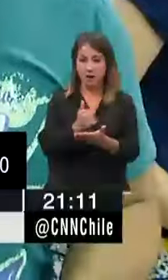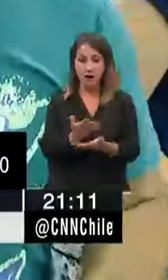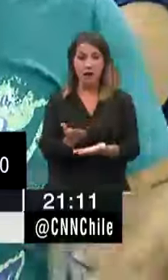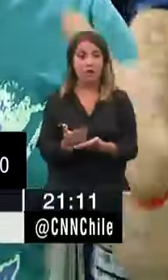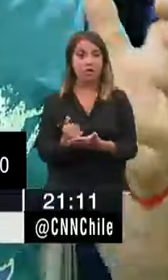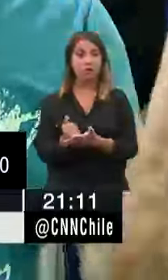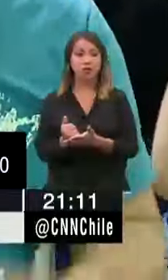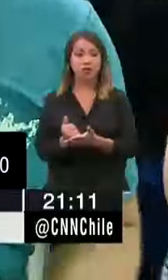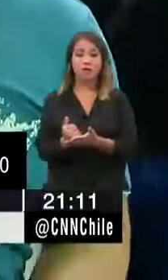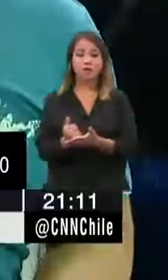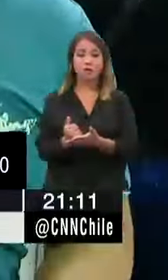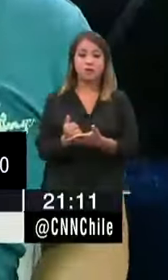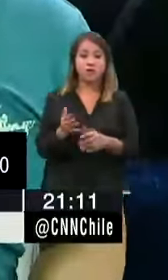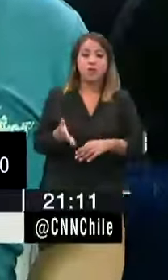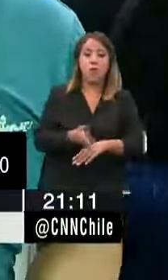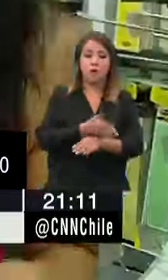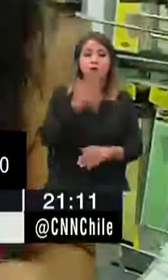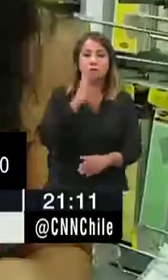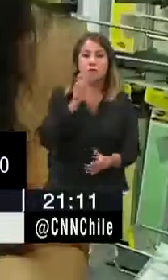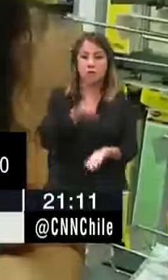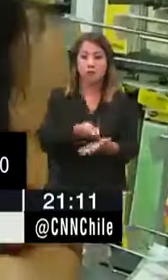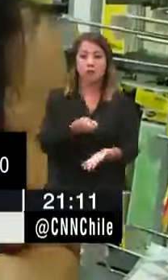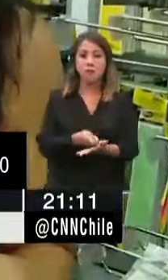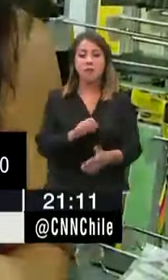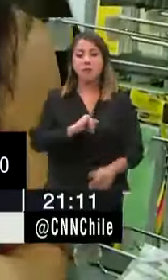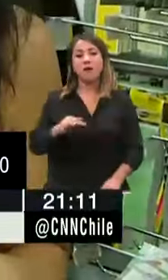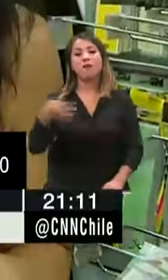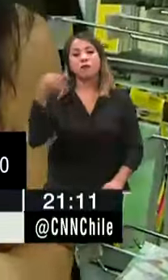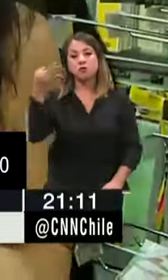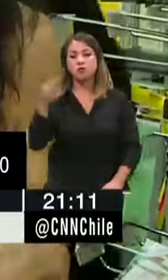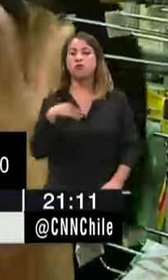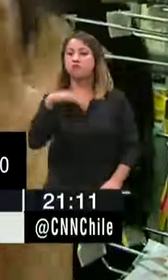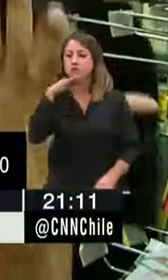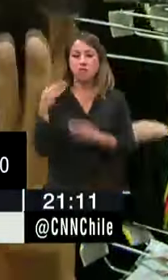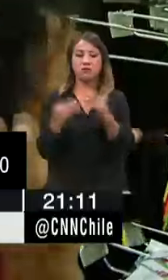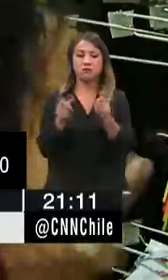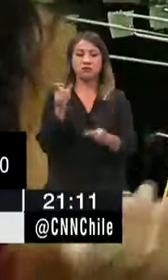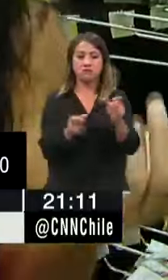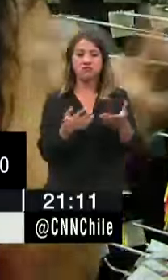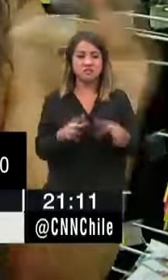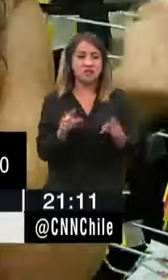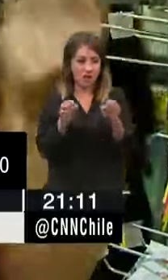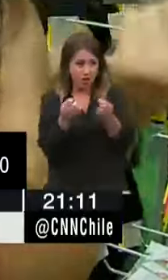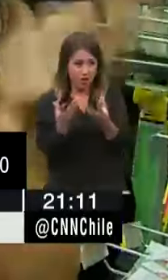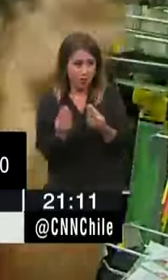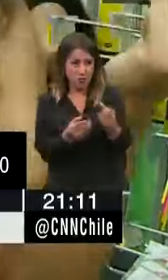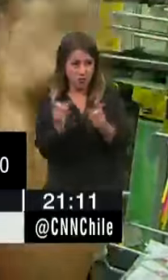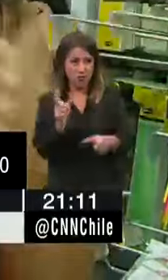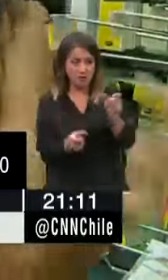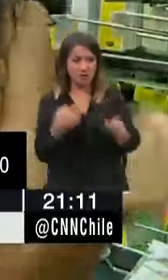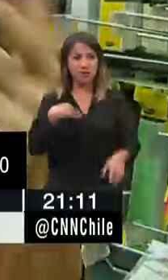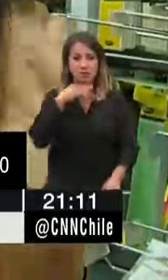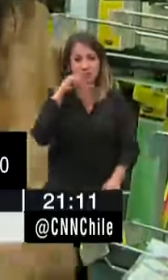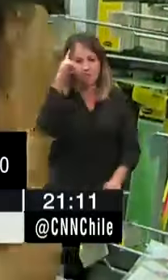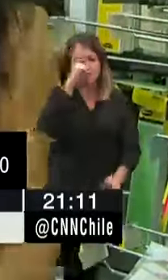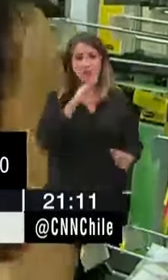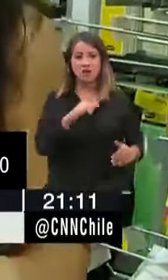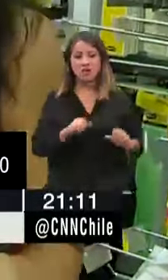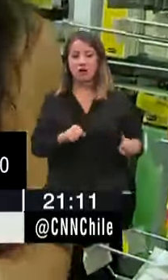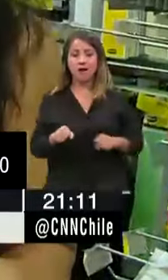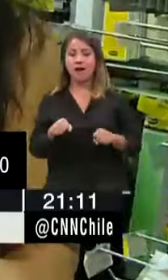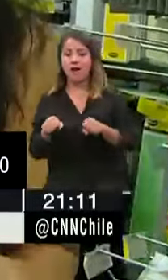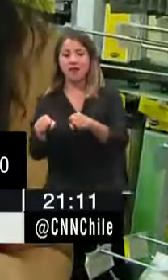andamos un poquito antes comprando. Más adelante ya está todo repleto, ya, incluso ya está lleno, se cuesta mucho avanzar con los